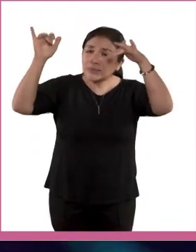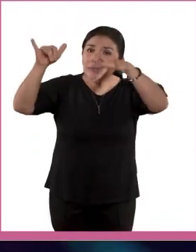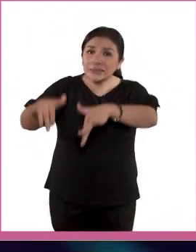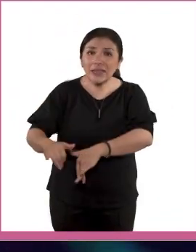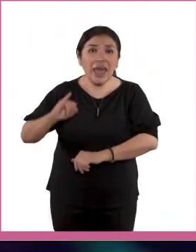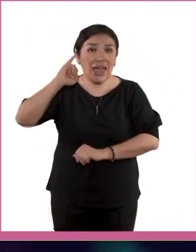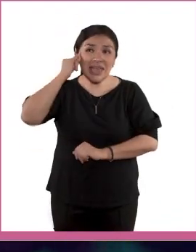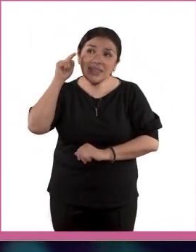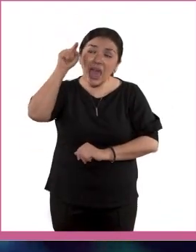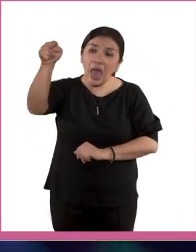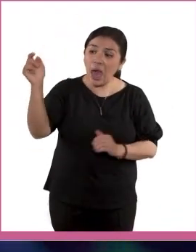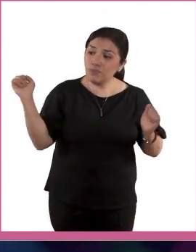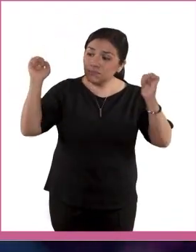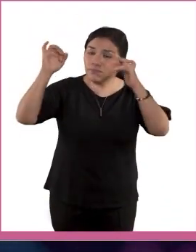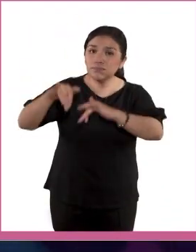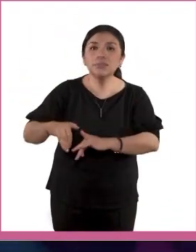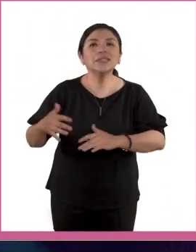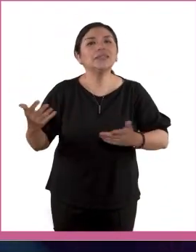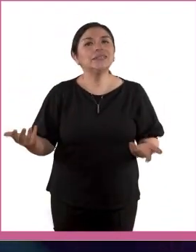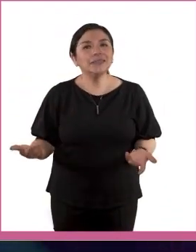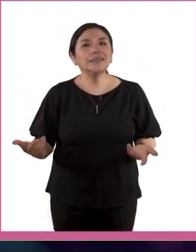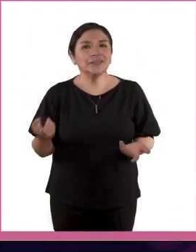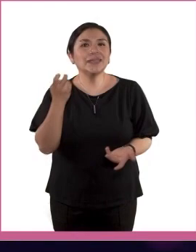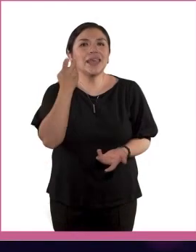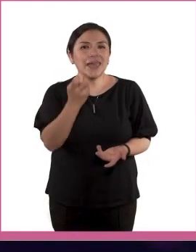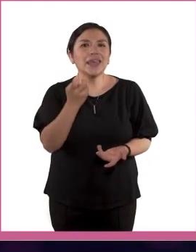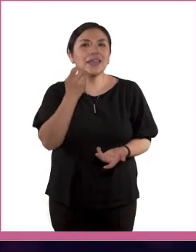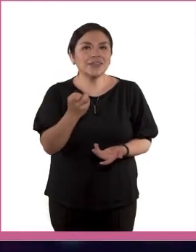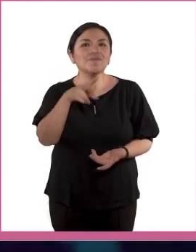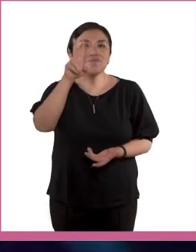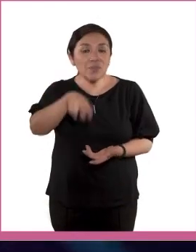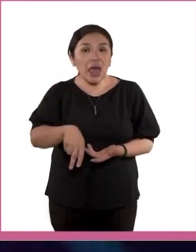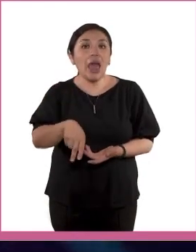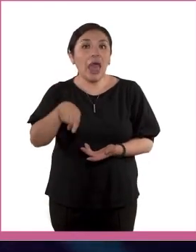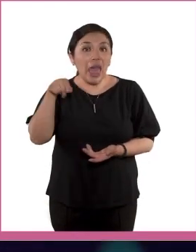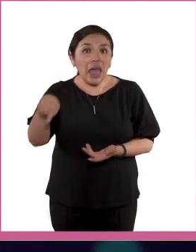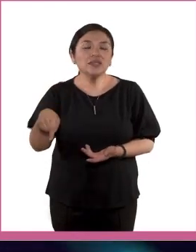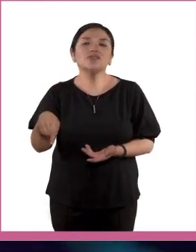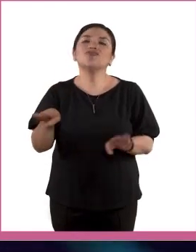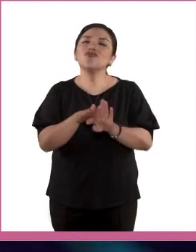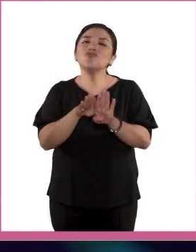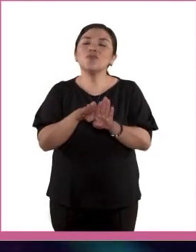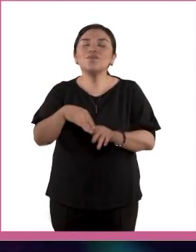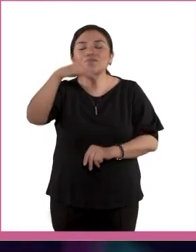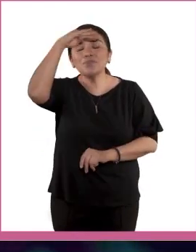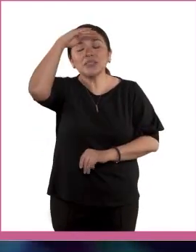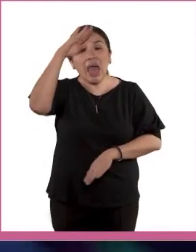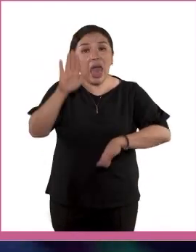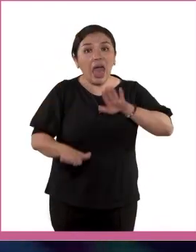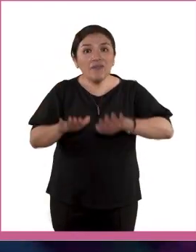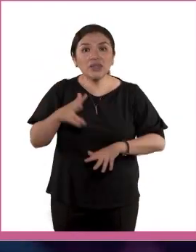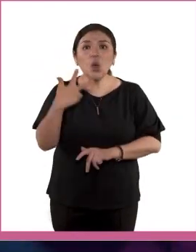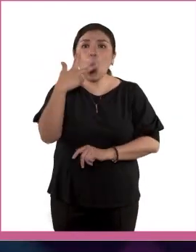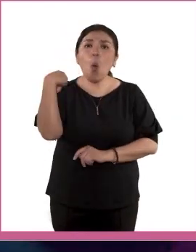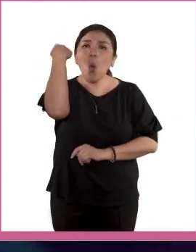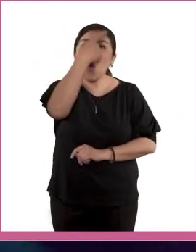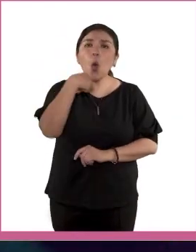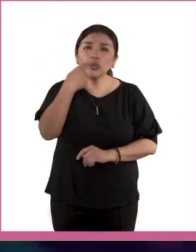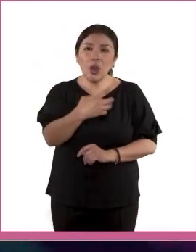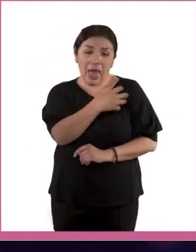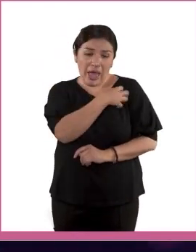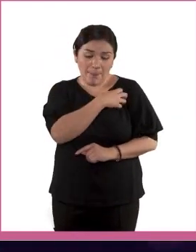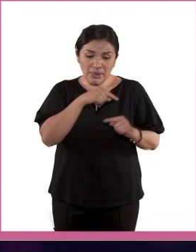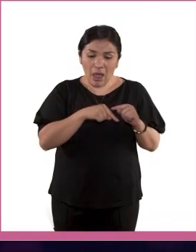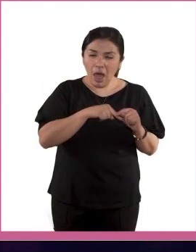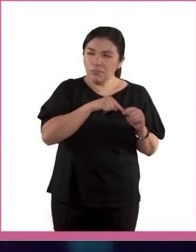pueblo indígena es que es de verdad determinante, porque a veces son 8 horas de